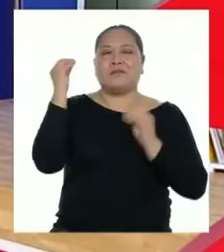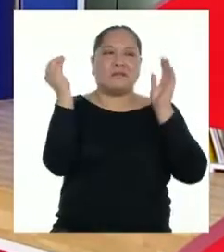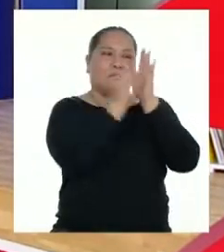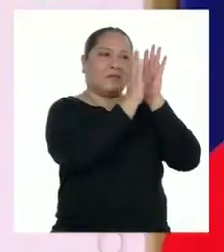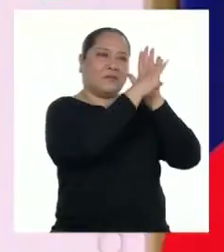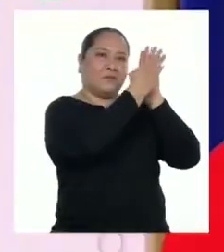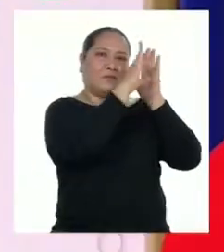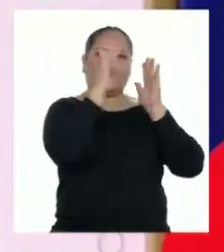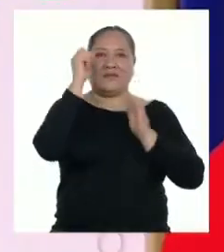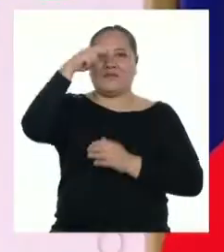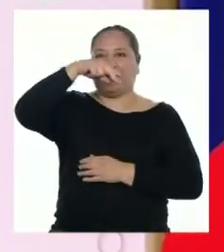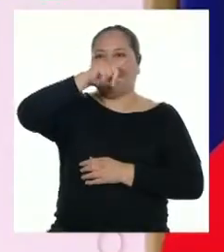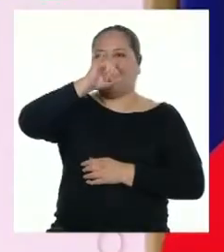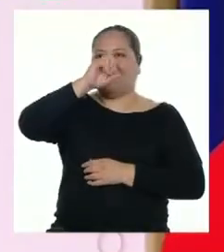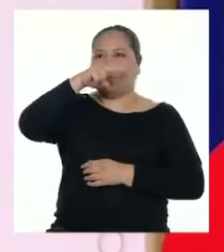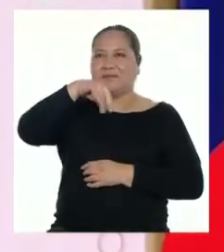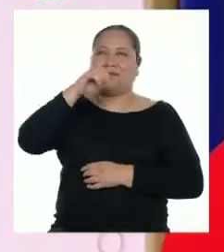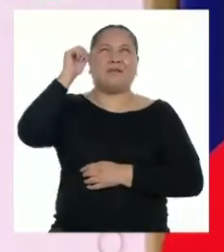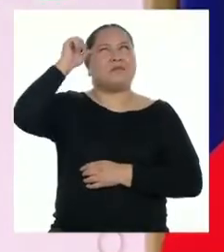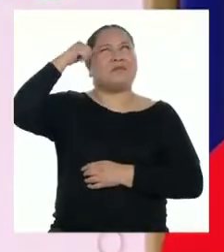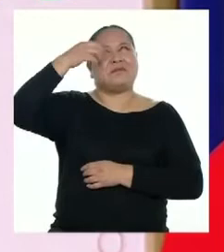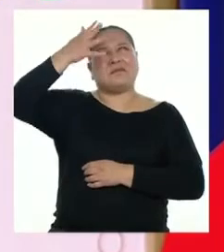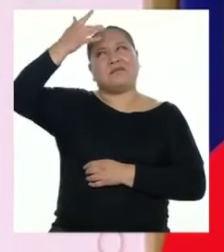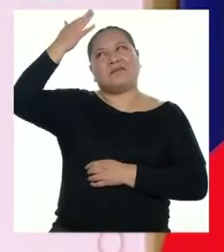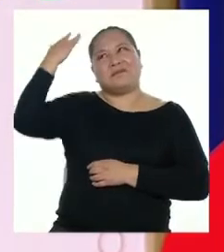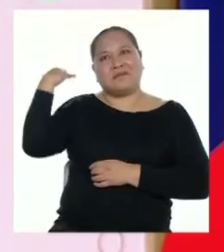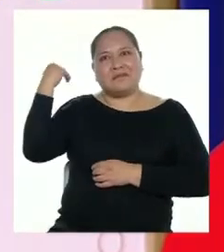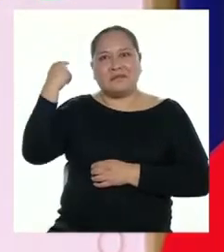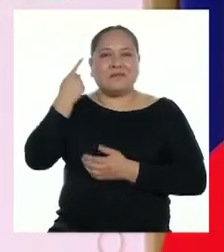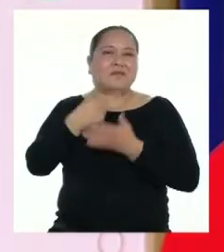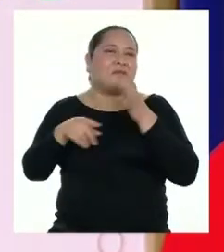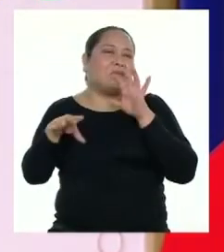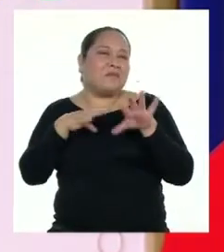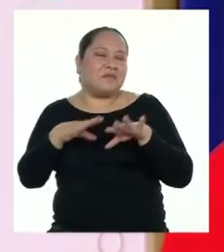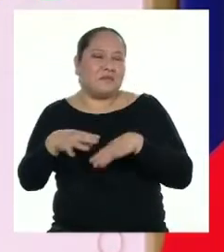fanzine. Es como regresar a los pasos dados para